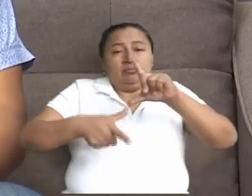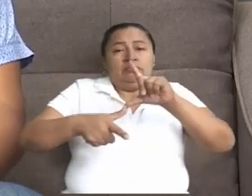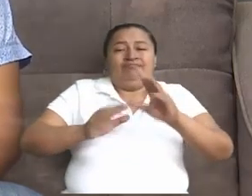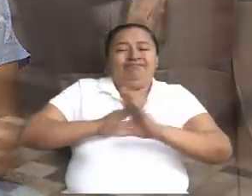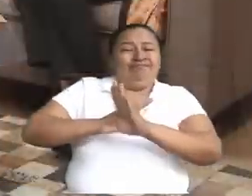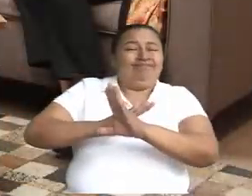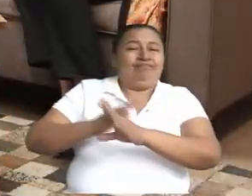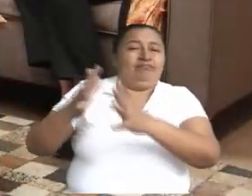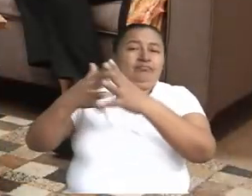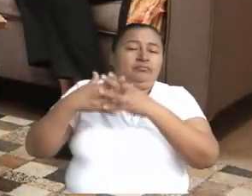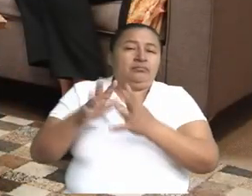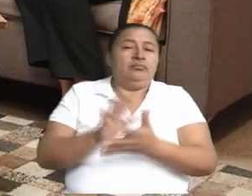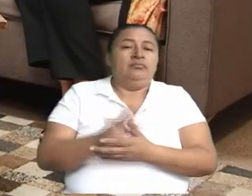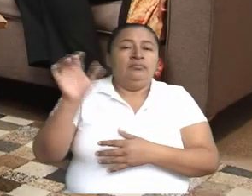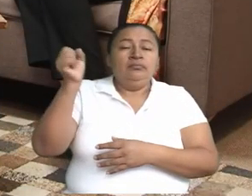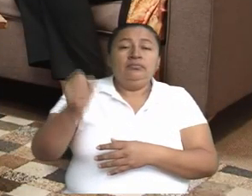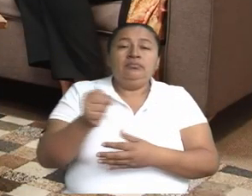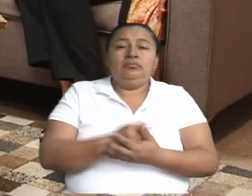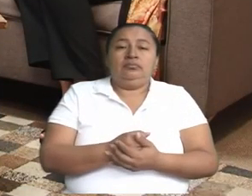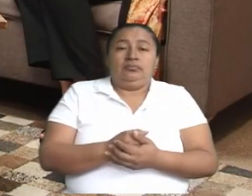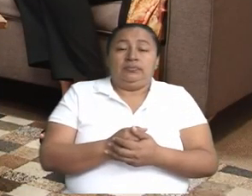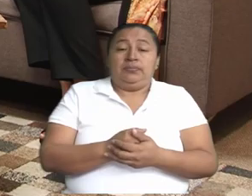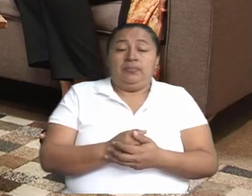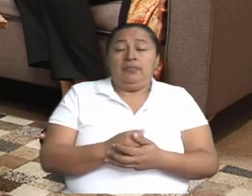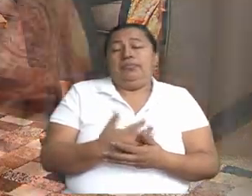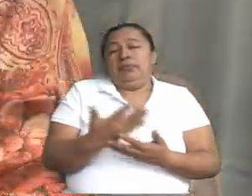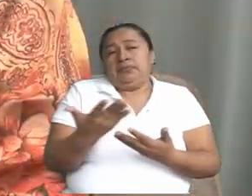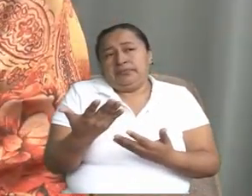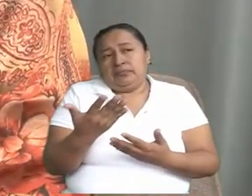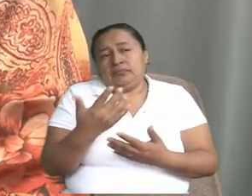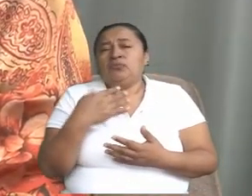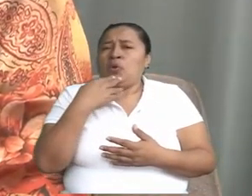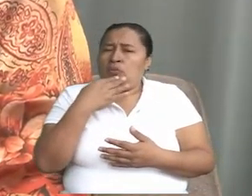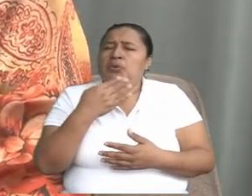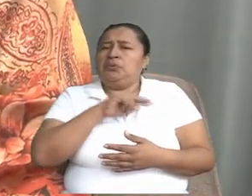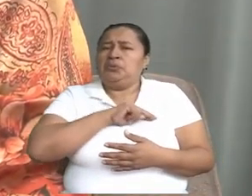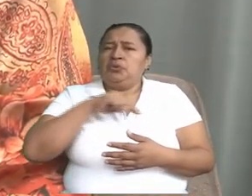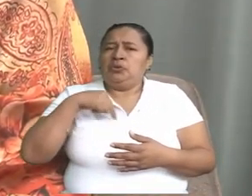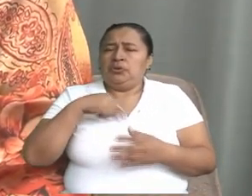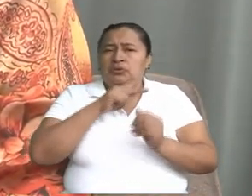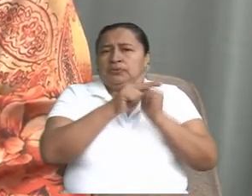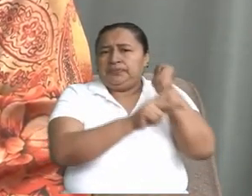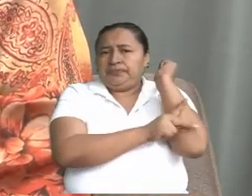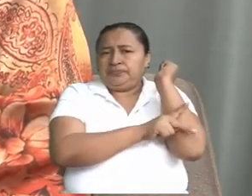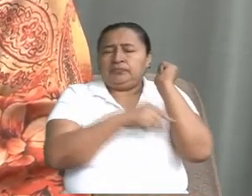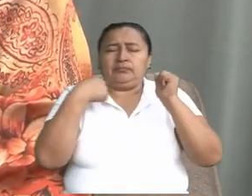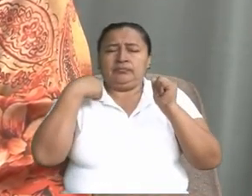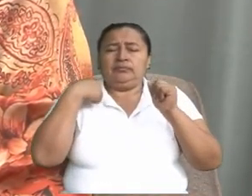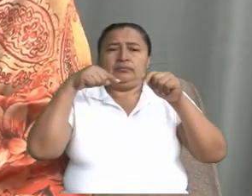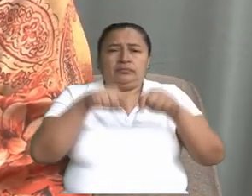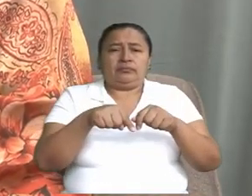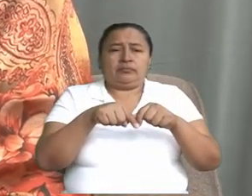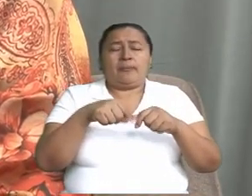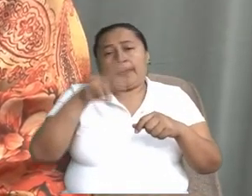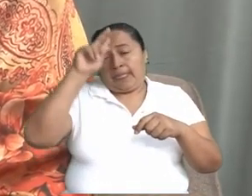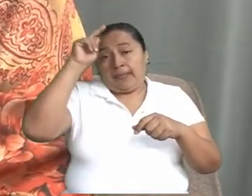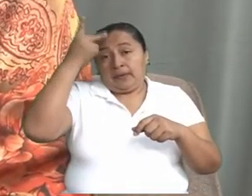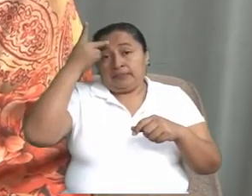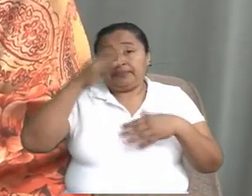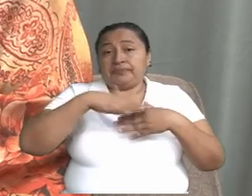antiimperialista? Bueno, nuestro país siempre se había distinguido por una política exterior